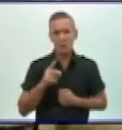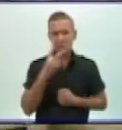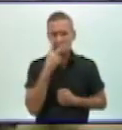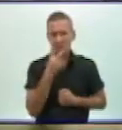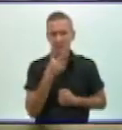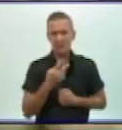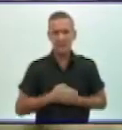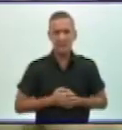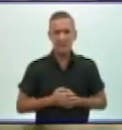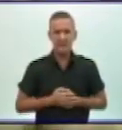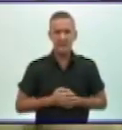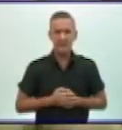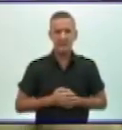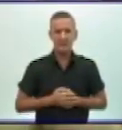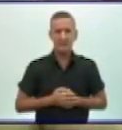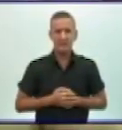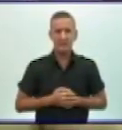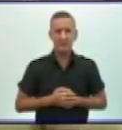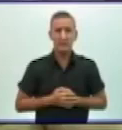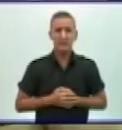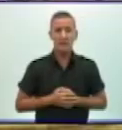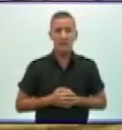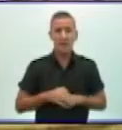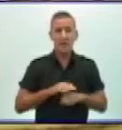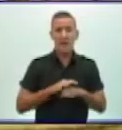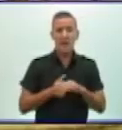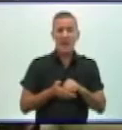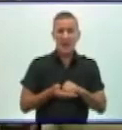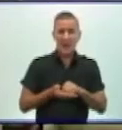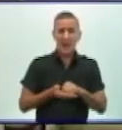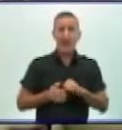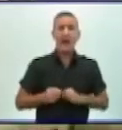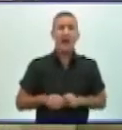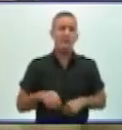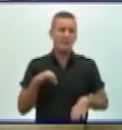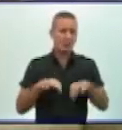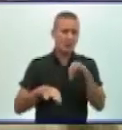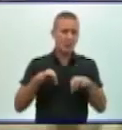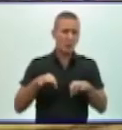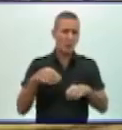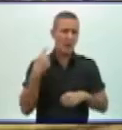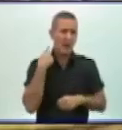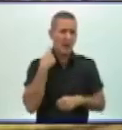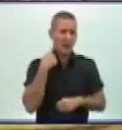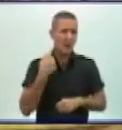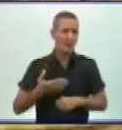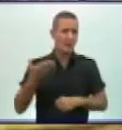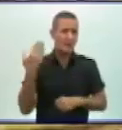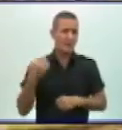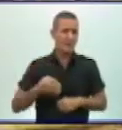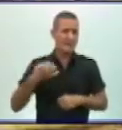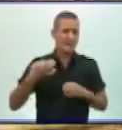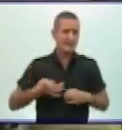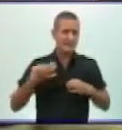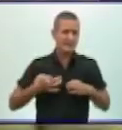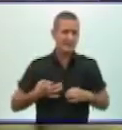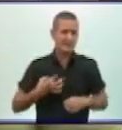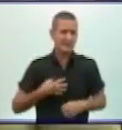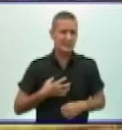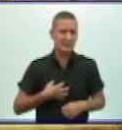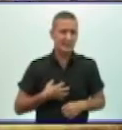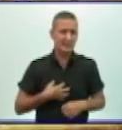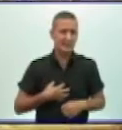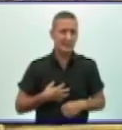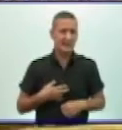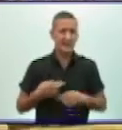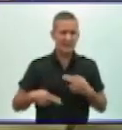tanto. Que no. A mi hermana la escogieron el año pasado y siempre tenía algo que hacer. Pero tengo que dedicarle tiempo al entrenamiento.